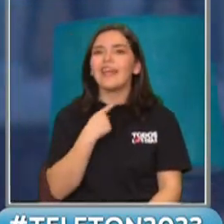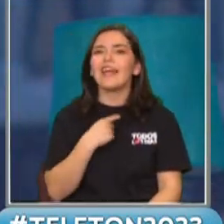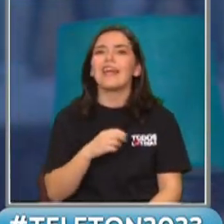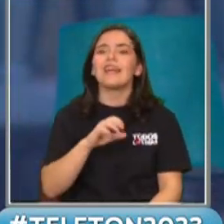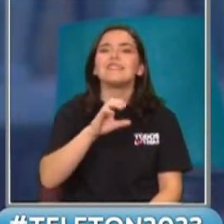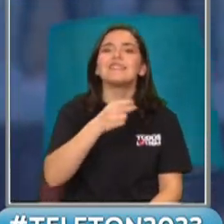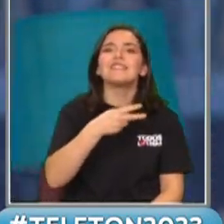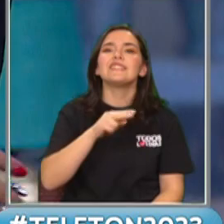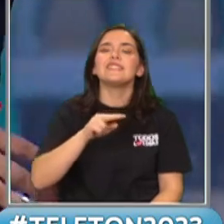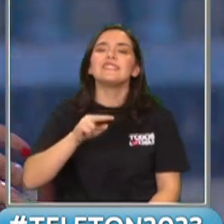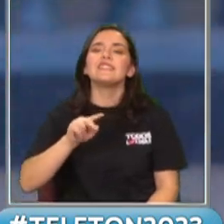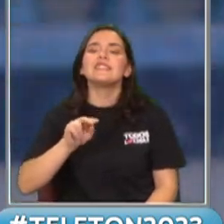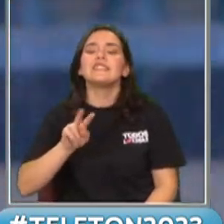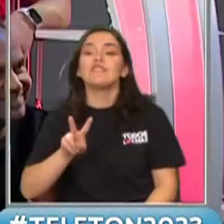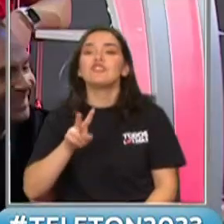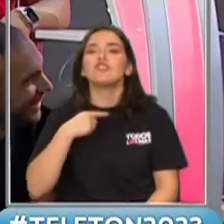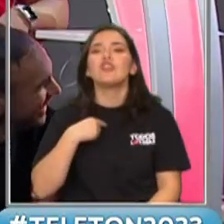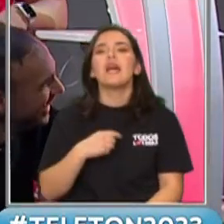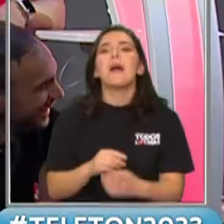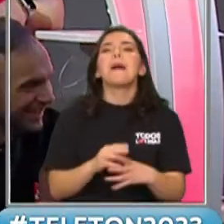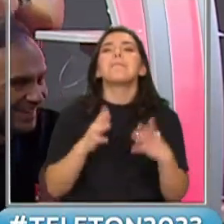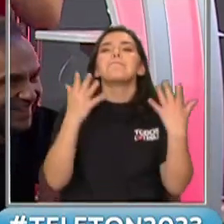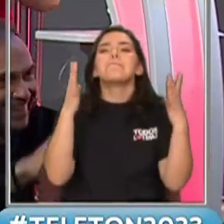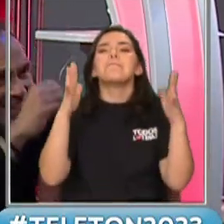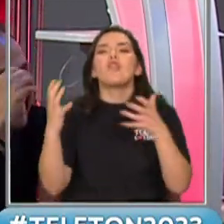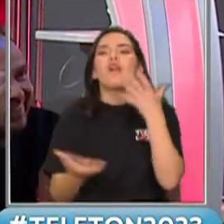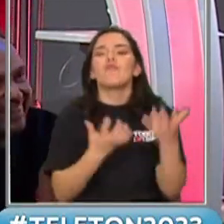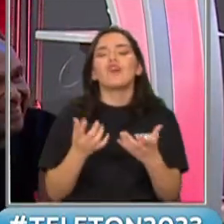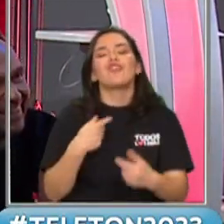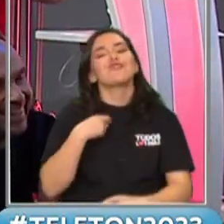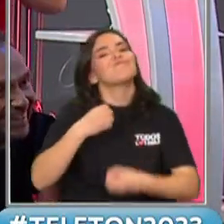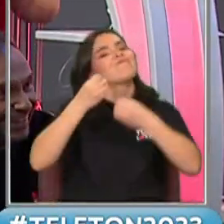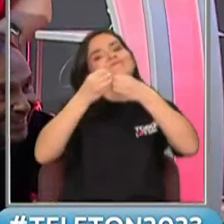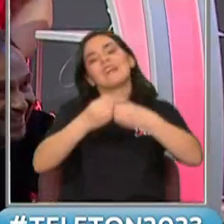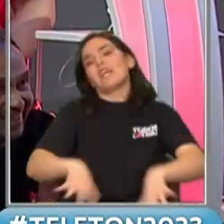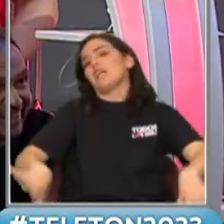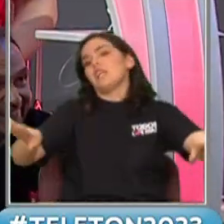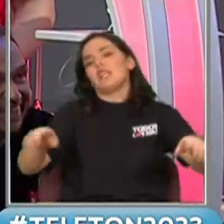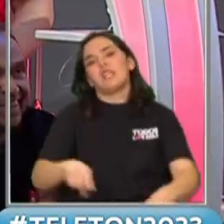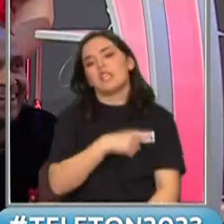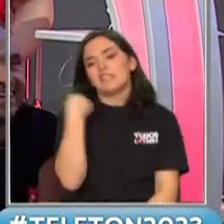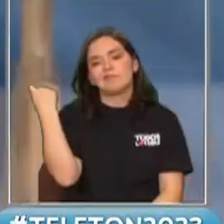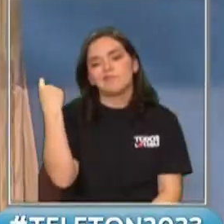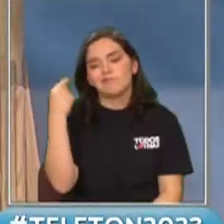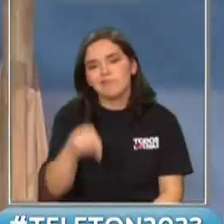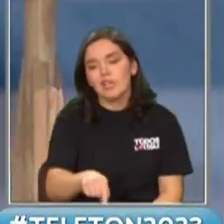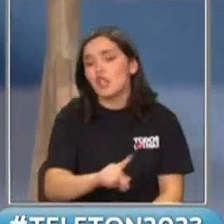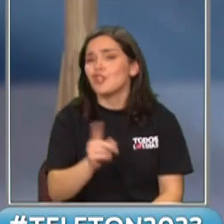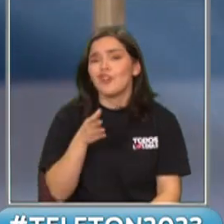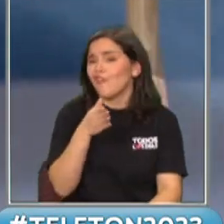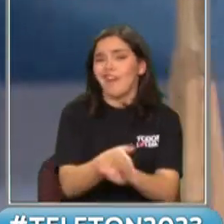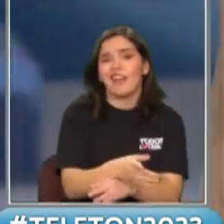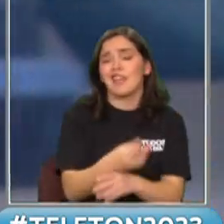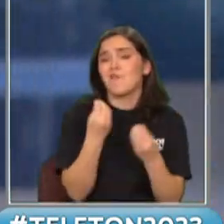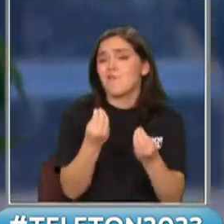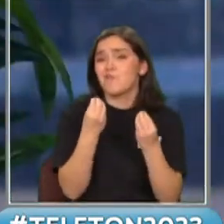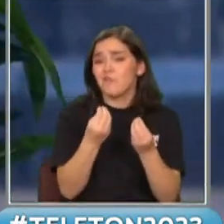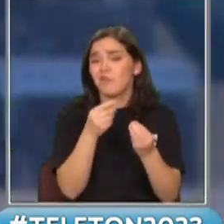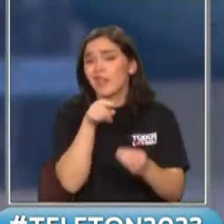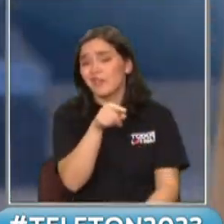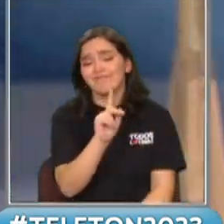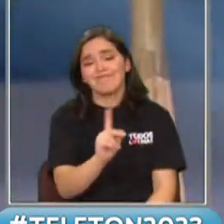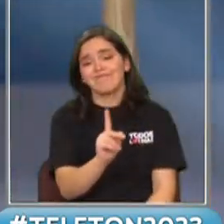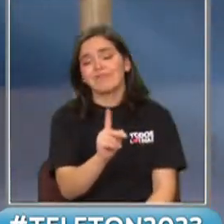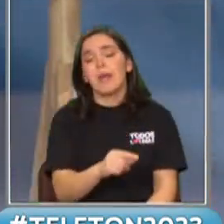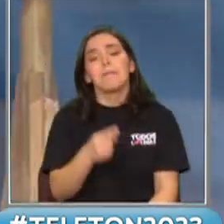mano al fuego perdí huevona me fue mal no vayan no es un buen programa pero